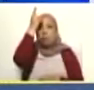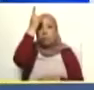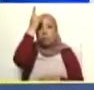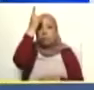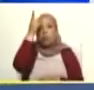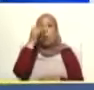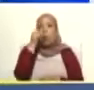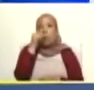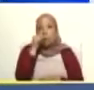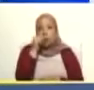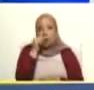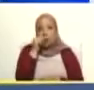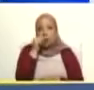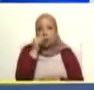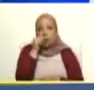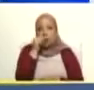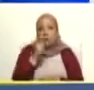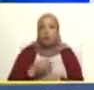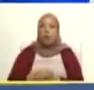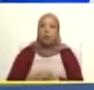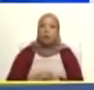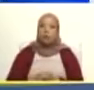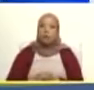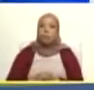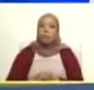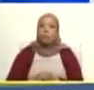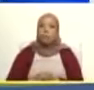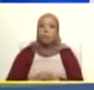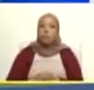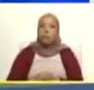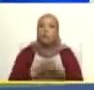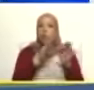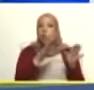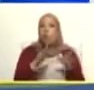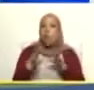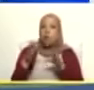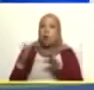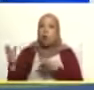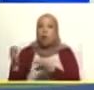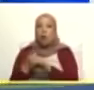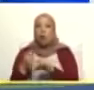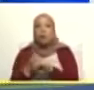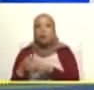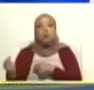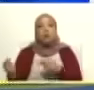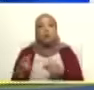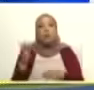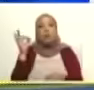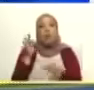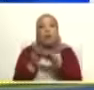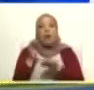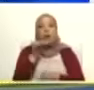Pedro, Ilenia Medina, Jorge Arriaza, Héctor,